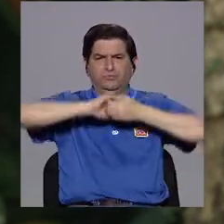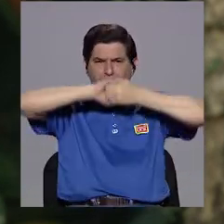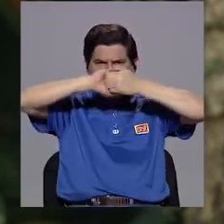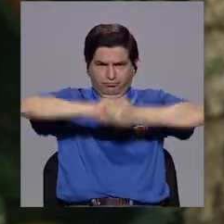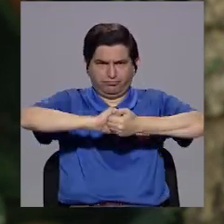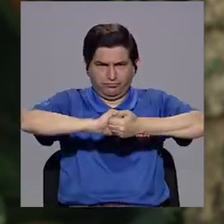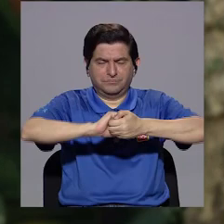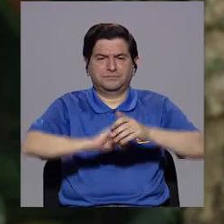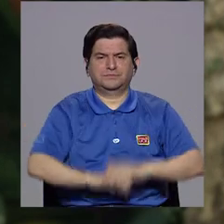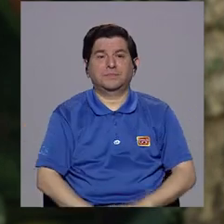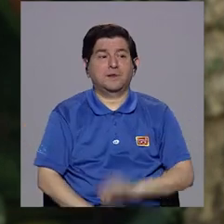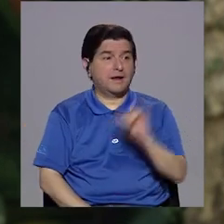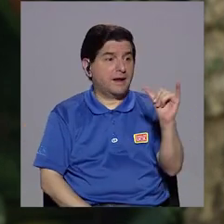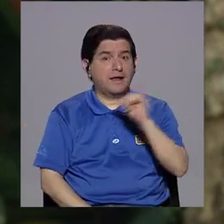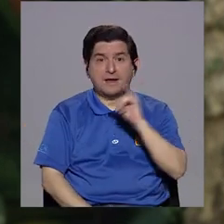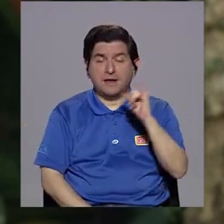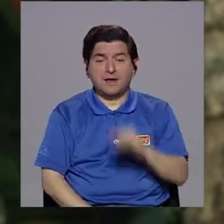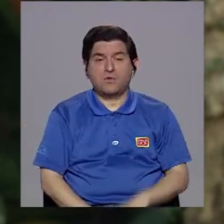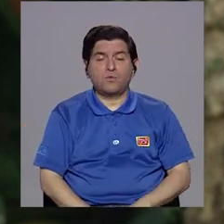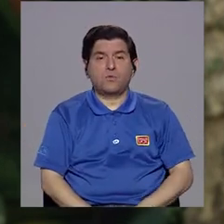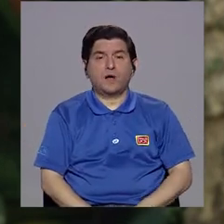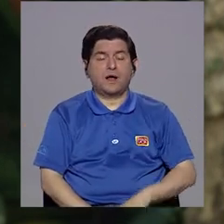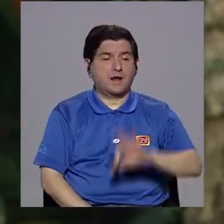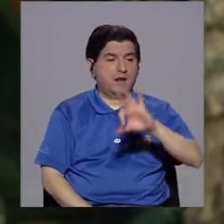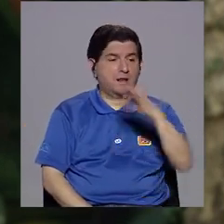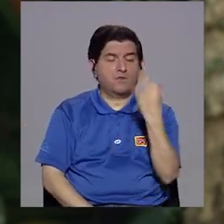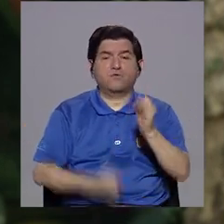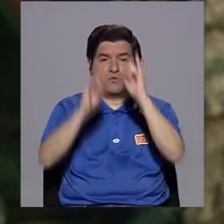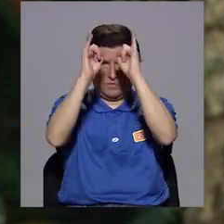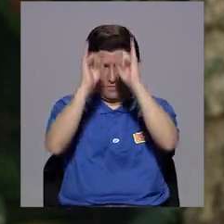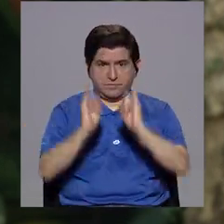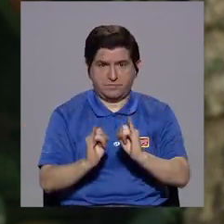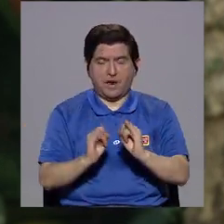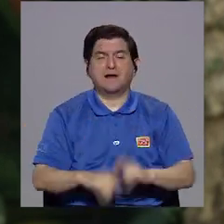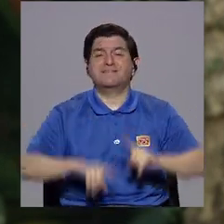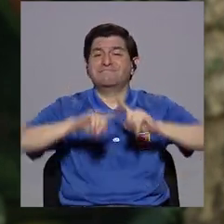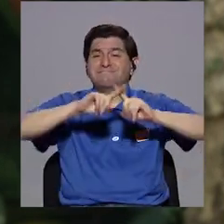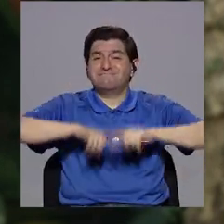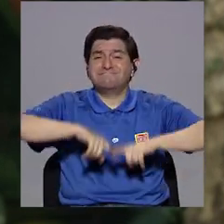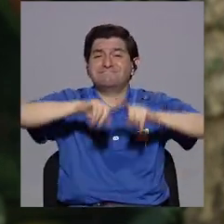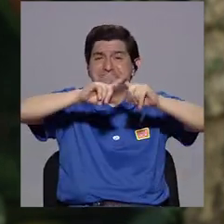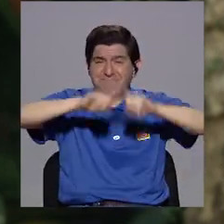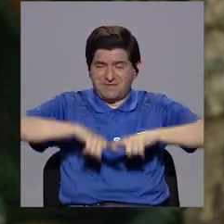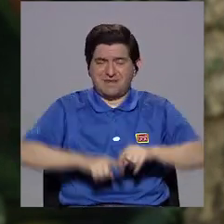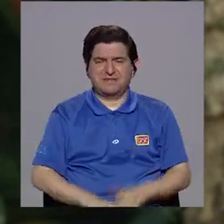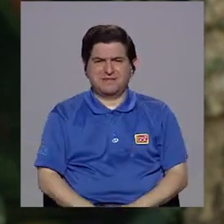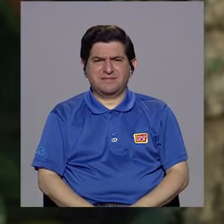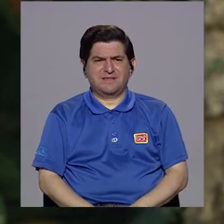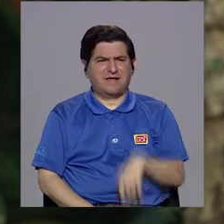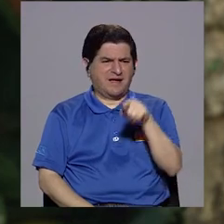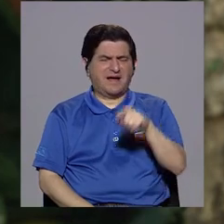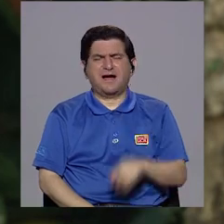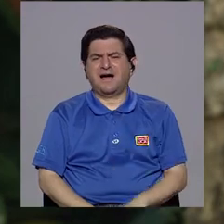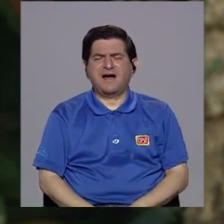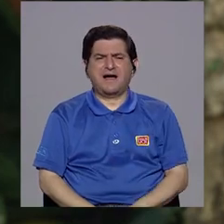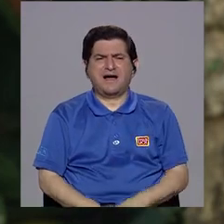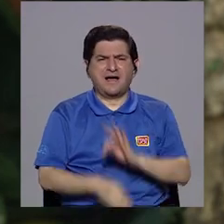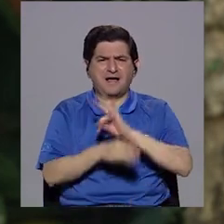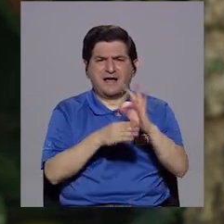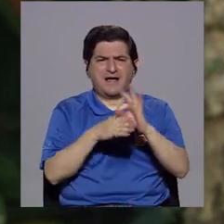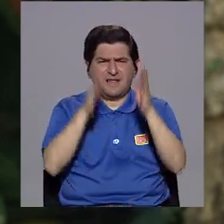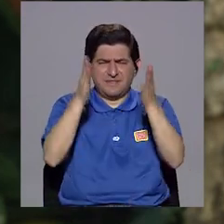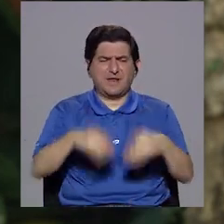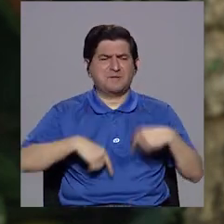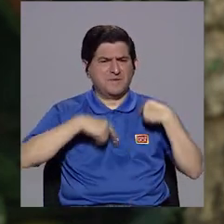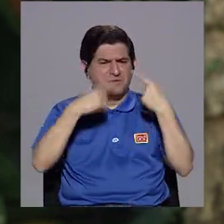solidaridad, ¿verdad? Así como también de manera individual. Entonces, dependiendo de para qué se convoque el terapeuta